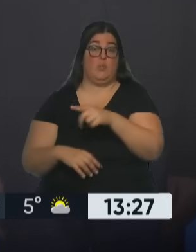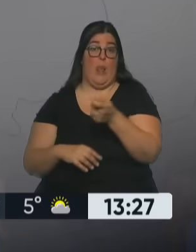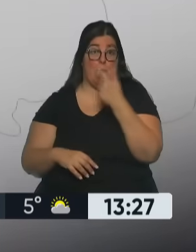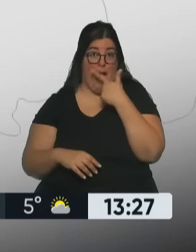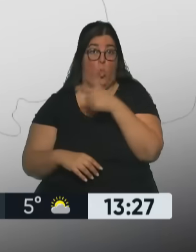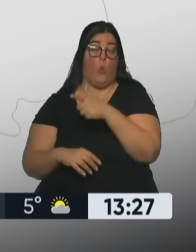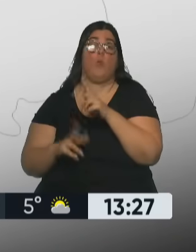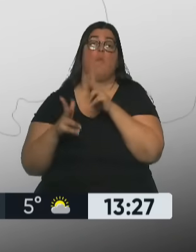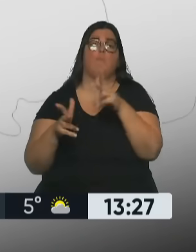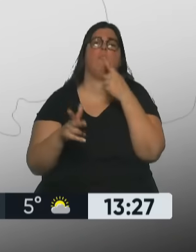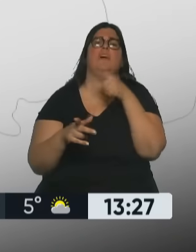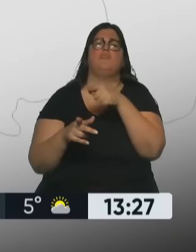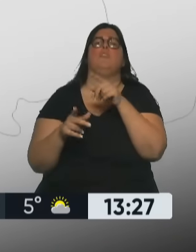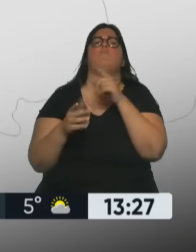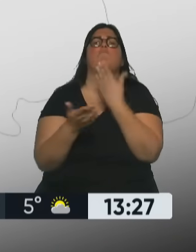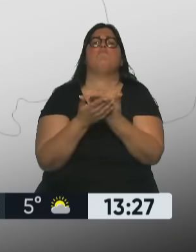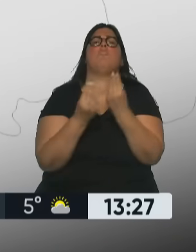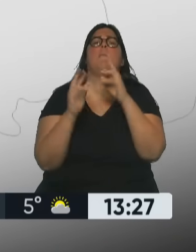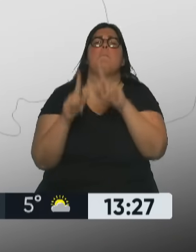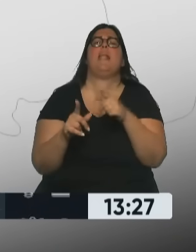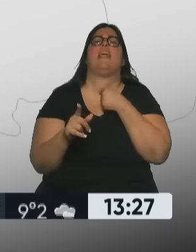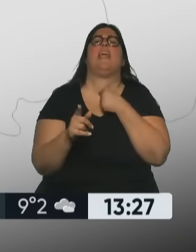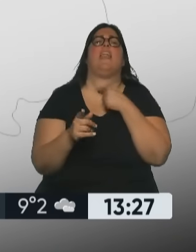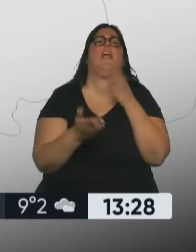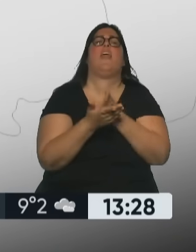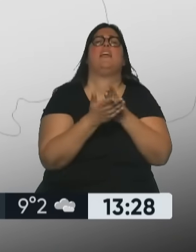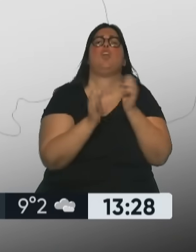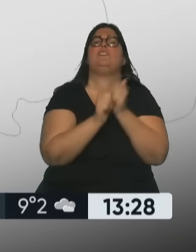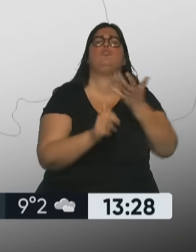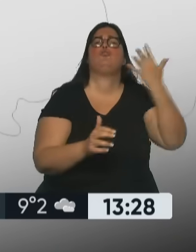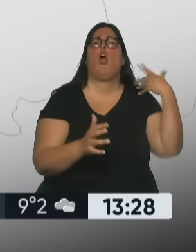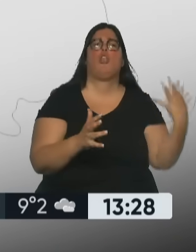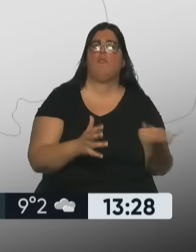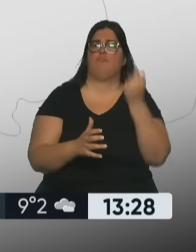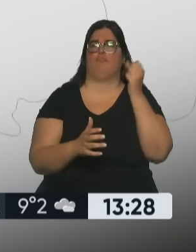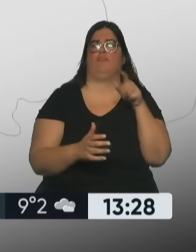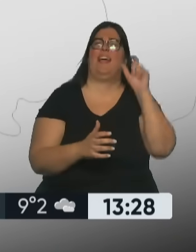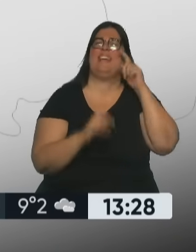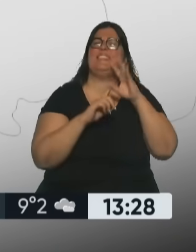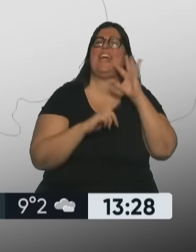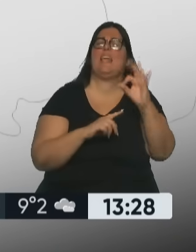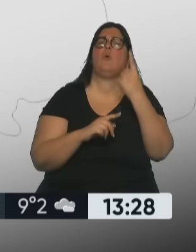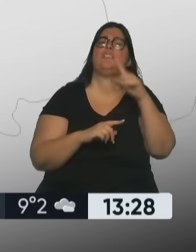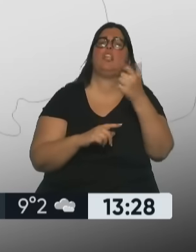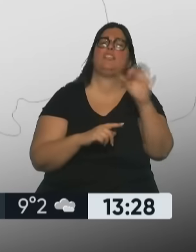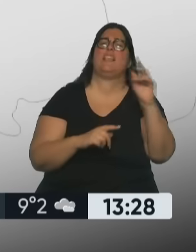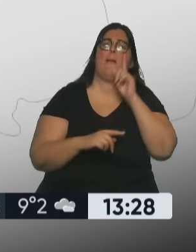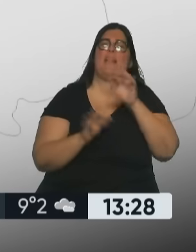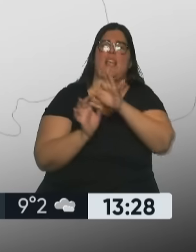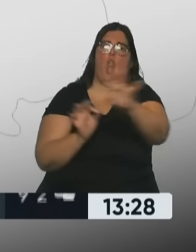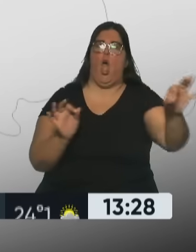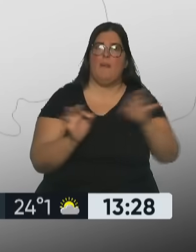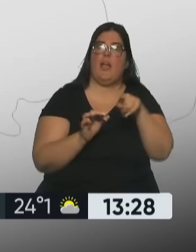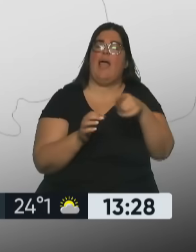trata de un plan para recuperar los derechos históricos de su país sobre el Esequibo, que abarca casi 160.000 kilómetros cuadrados y es rico